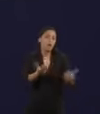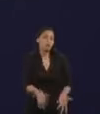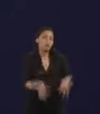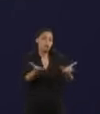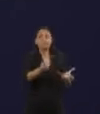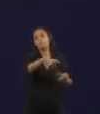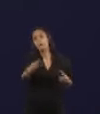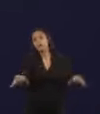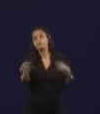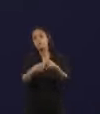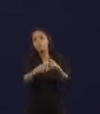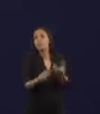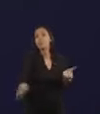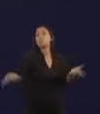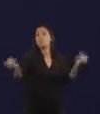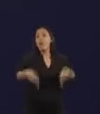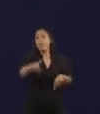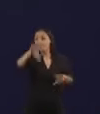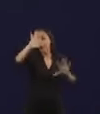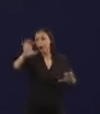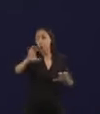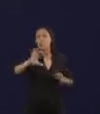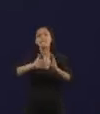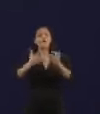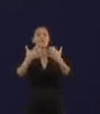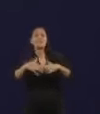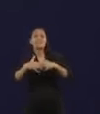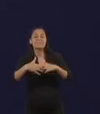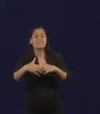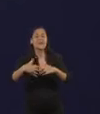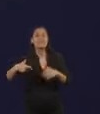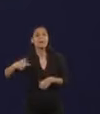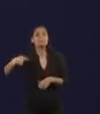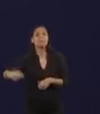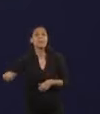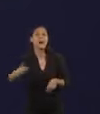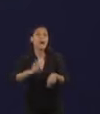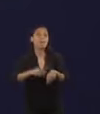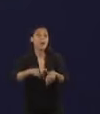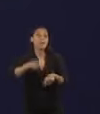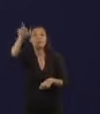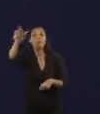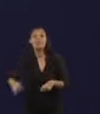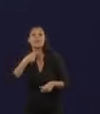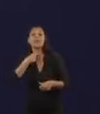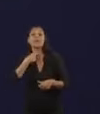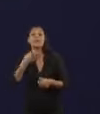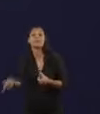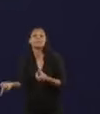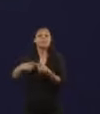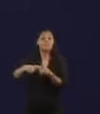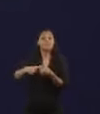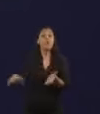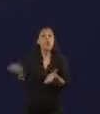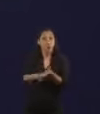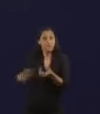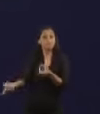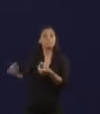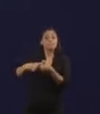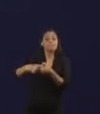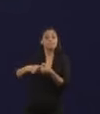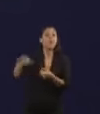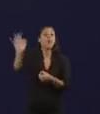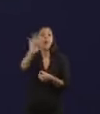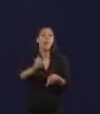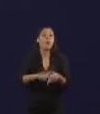recordemos que el sistema de prepagas muchas veces Después cuando uno se quiere inscribir digamos adherir nuevamente o